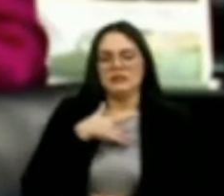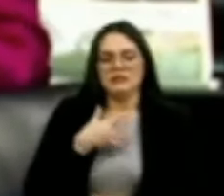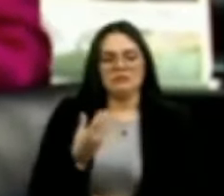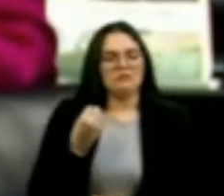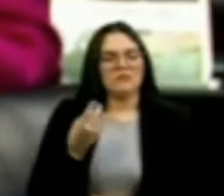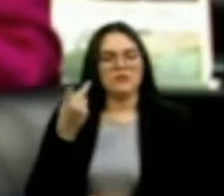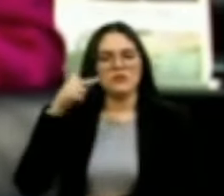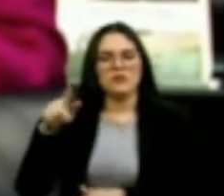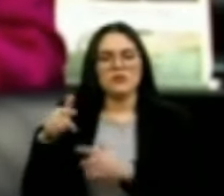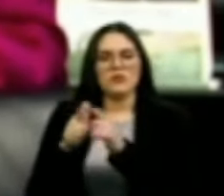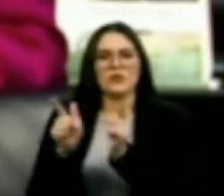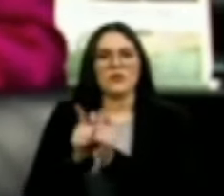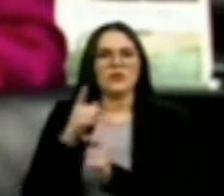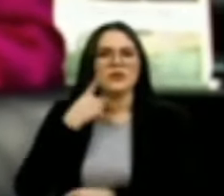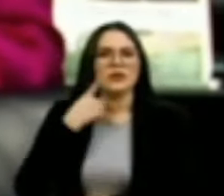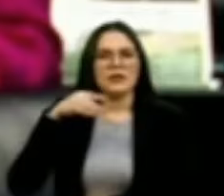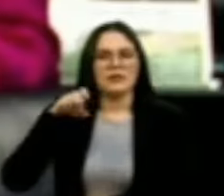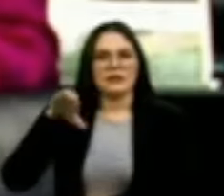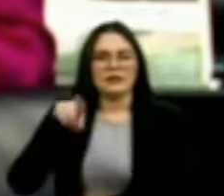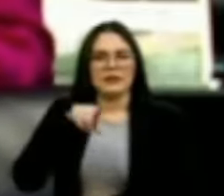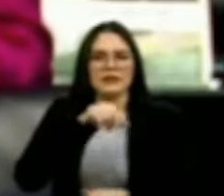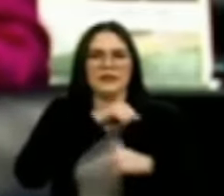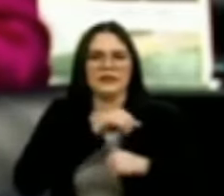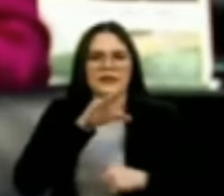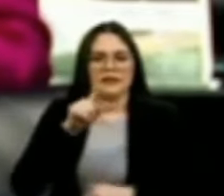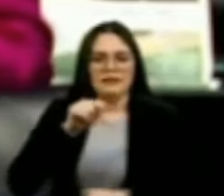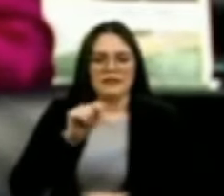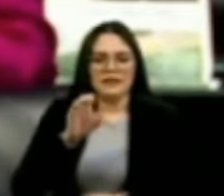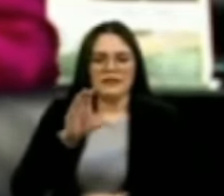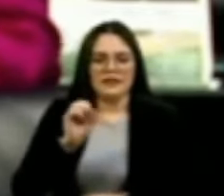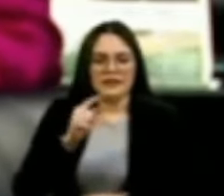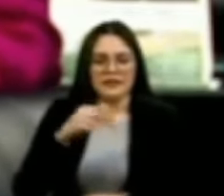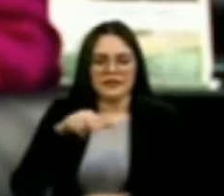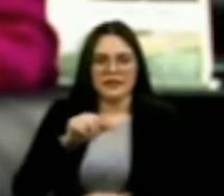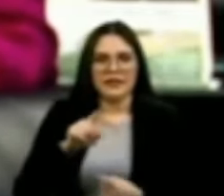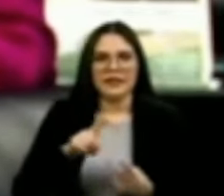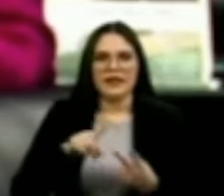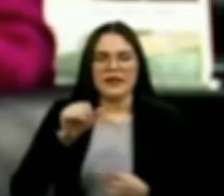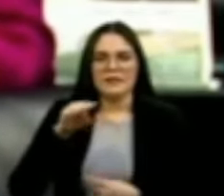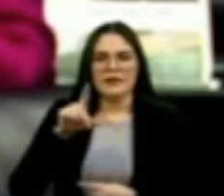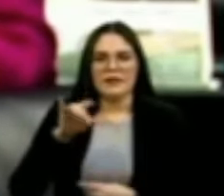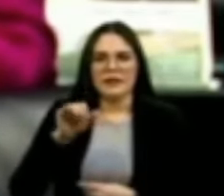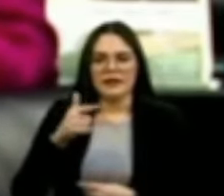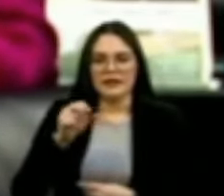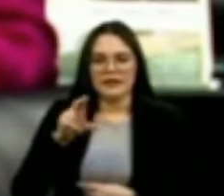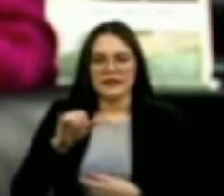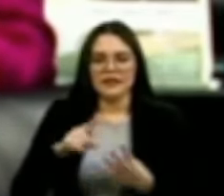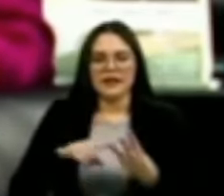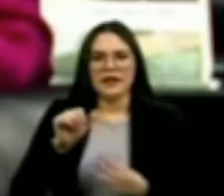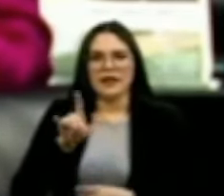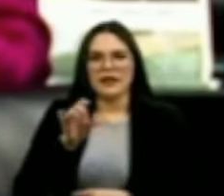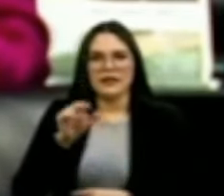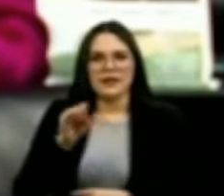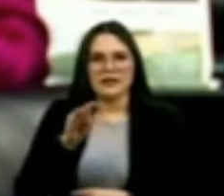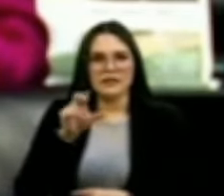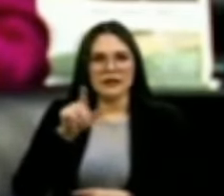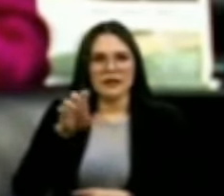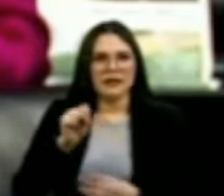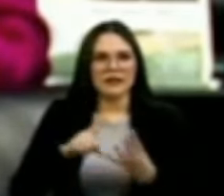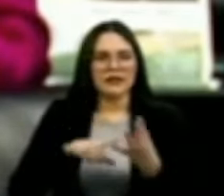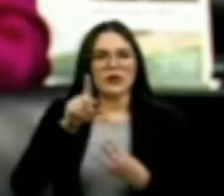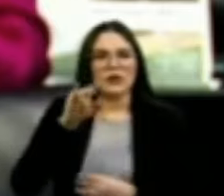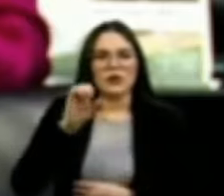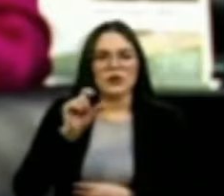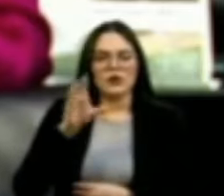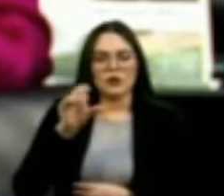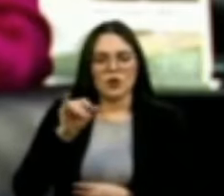Movimiento Ciudadano, a su coordinador Clemente Castañeda, doña Amalia García, Alejandra Barrales, Luis Donaldo Colosio